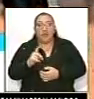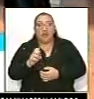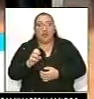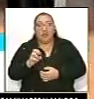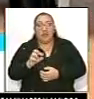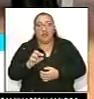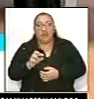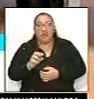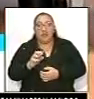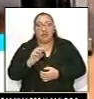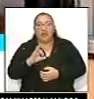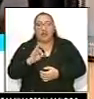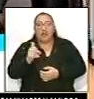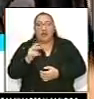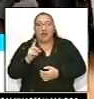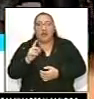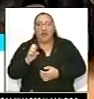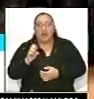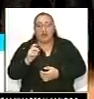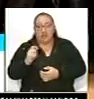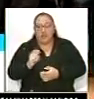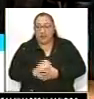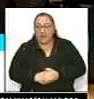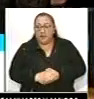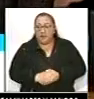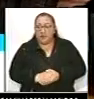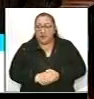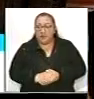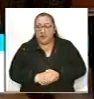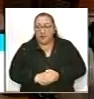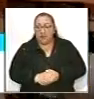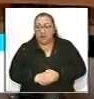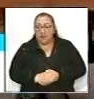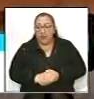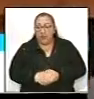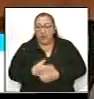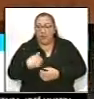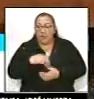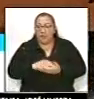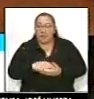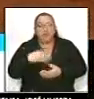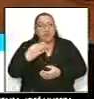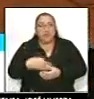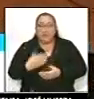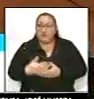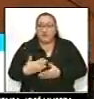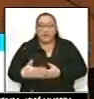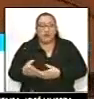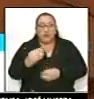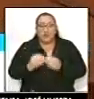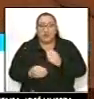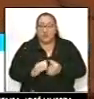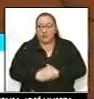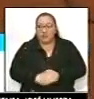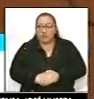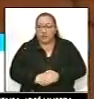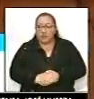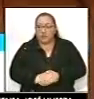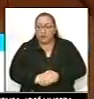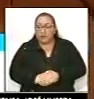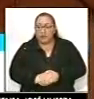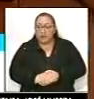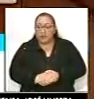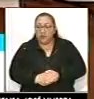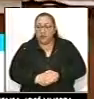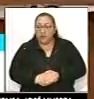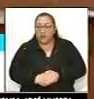Bueno, en el tema de educación, nosotros como organización venimos de pie a pie tras de las modificatorias de normas, tras